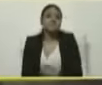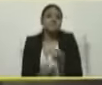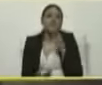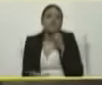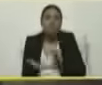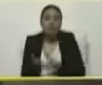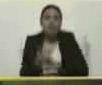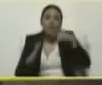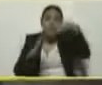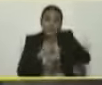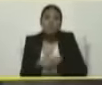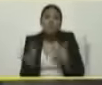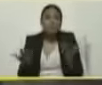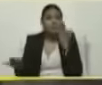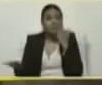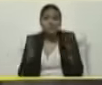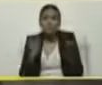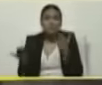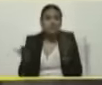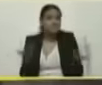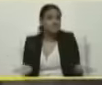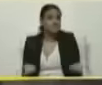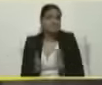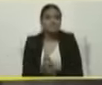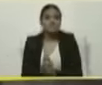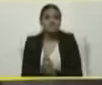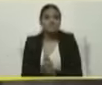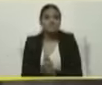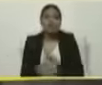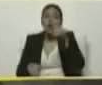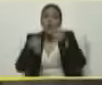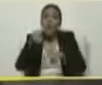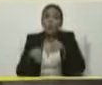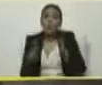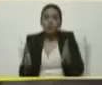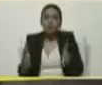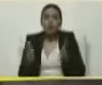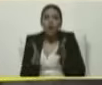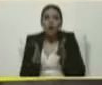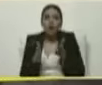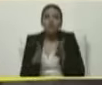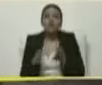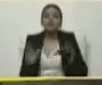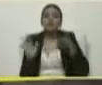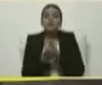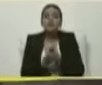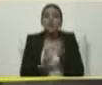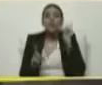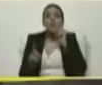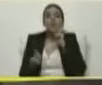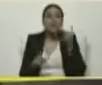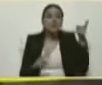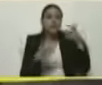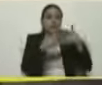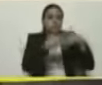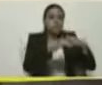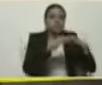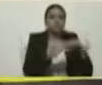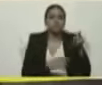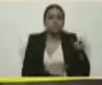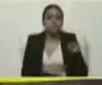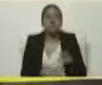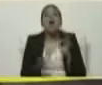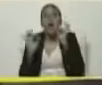Una verdad profunda. Los votos le ganaron a los bots. Y así va a pasar en Venezuela.